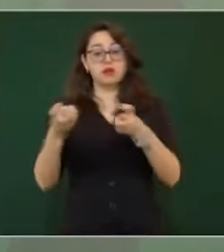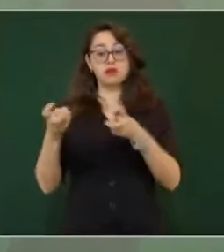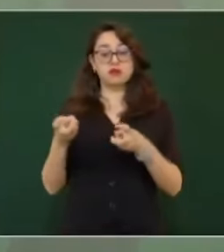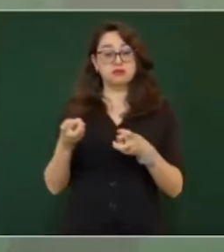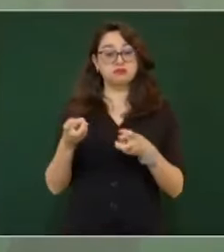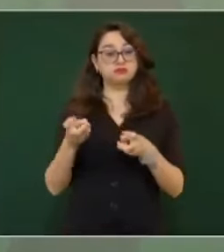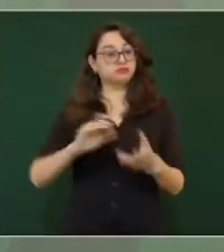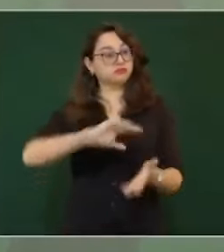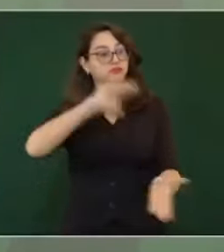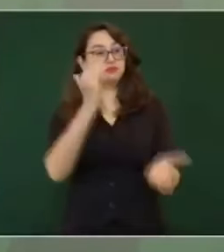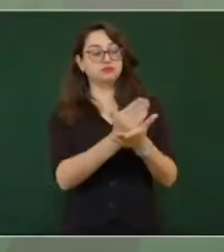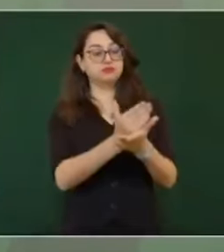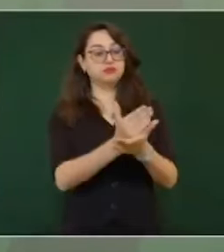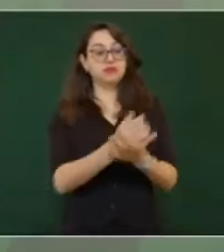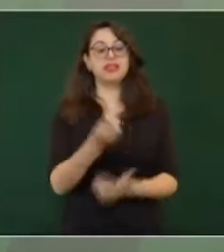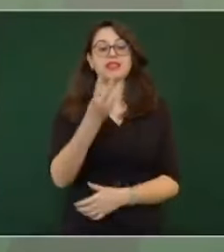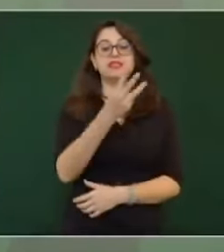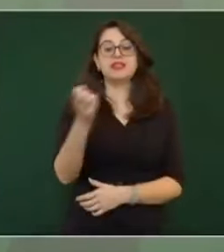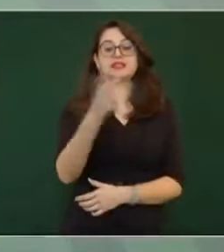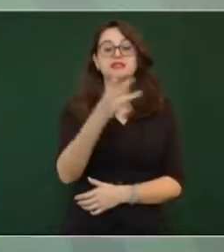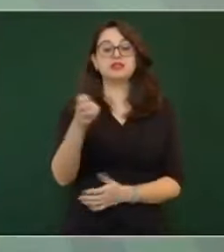300 mil millones.